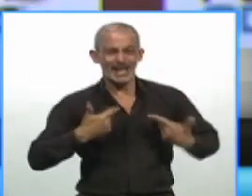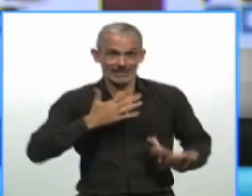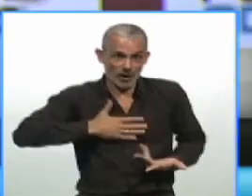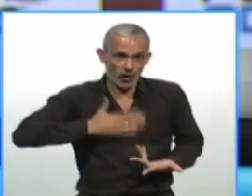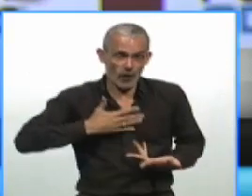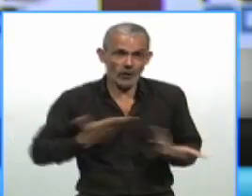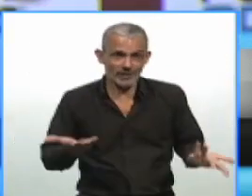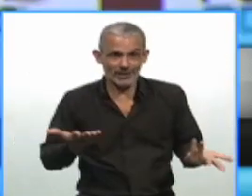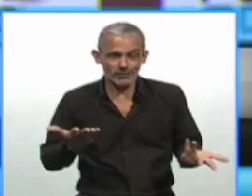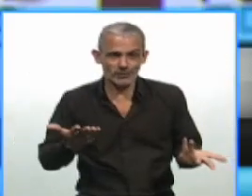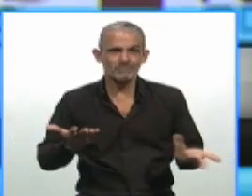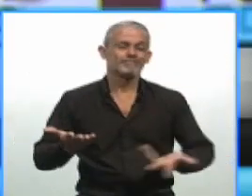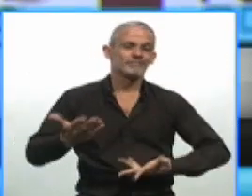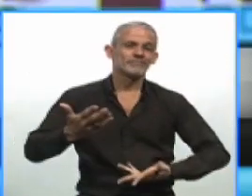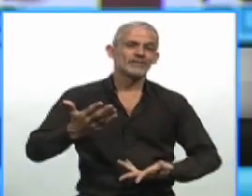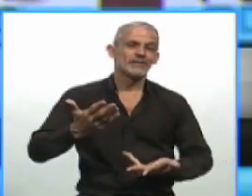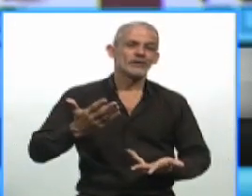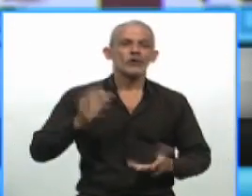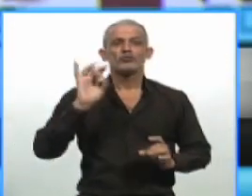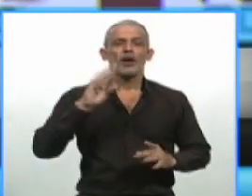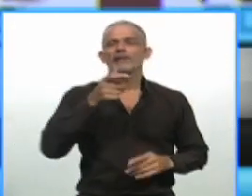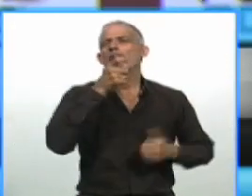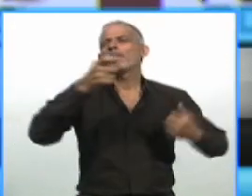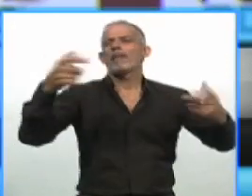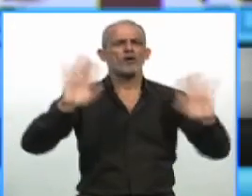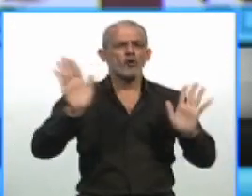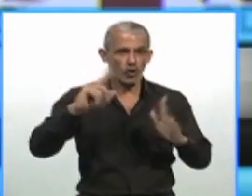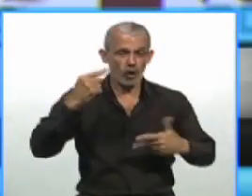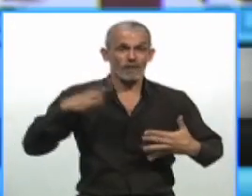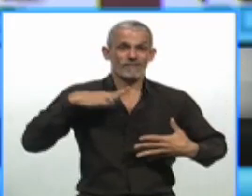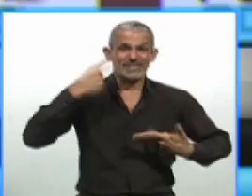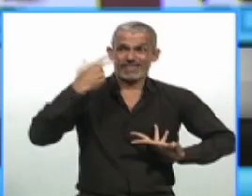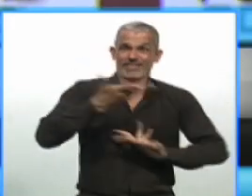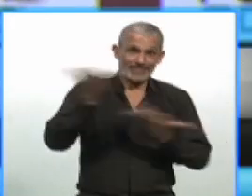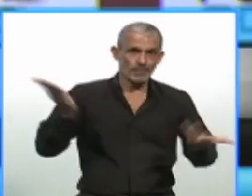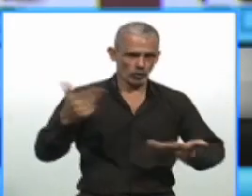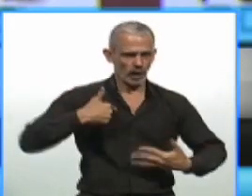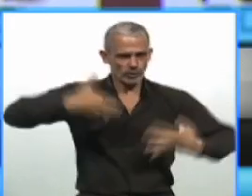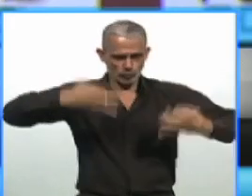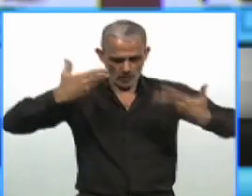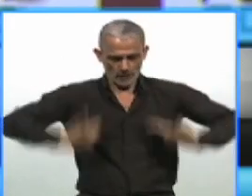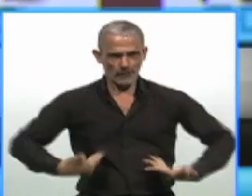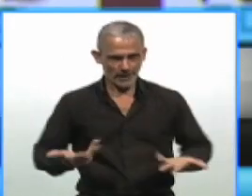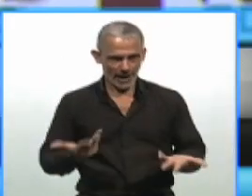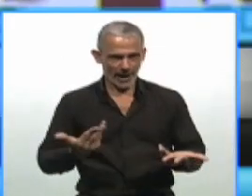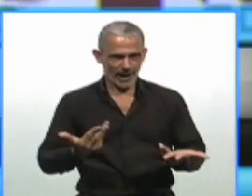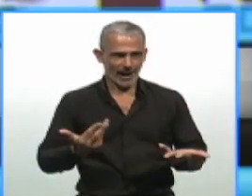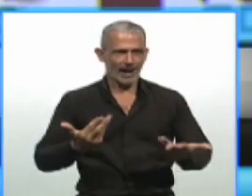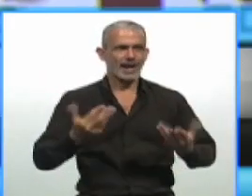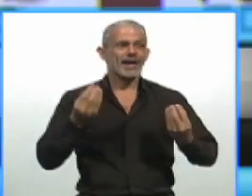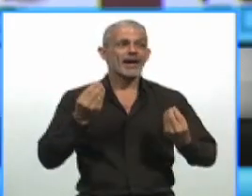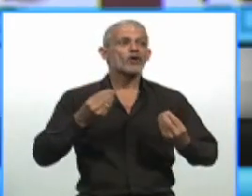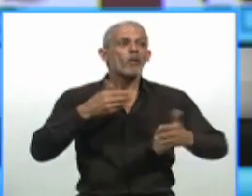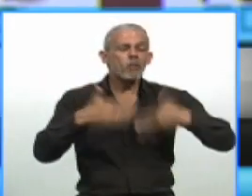contento. Obviamente que no se pueden quedar solo en palabras, ¿no? Lo tengo que demostrar que estoy bien, tengo que demostrar que puedo